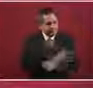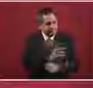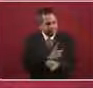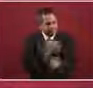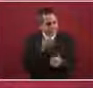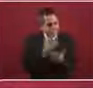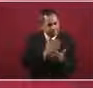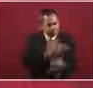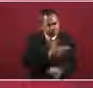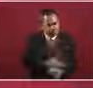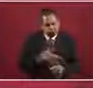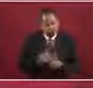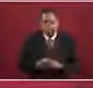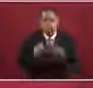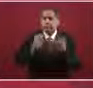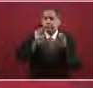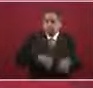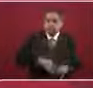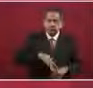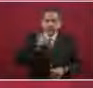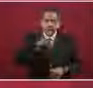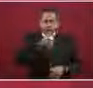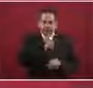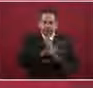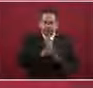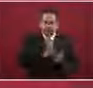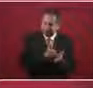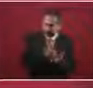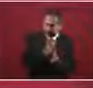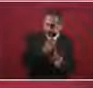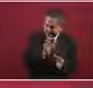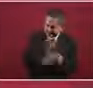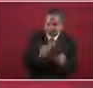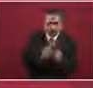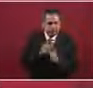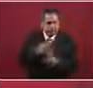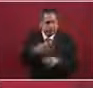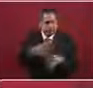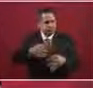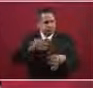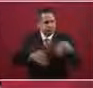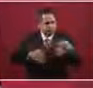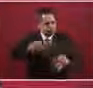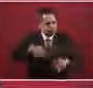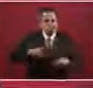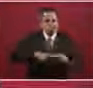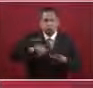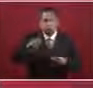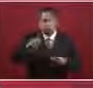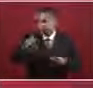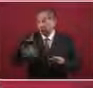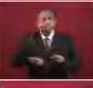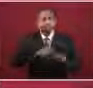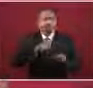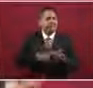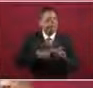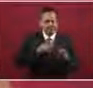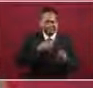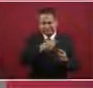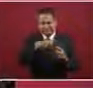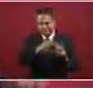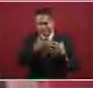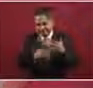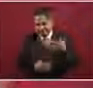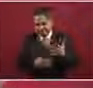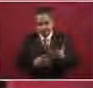evitando la corrupción en el Poder Judicial, en los ministerios públicos, todo esto